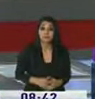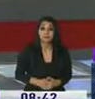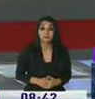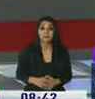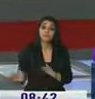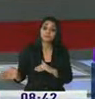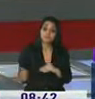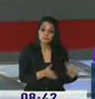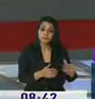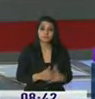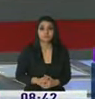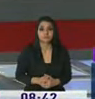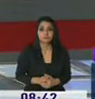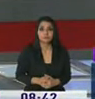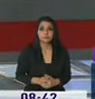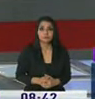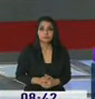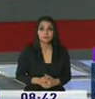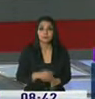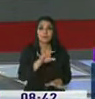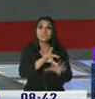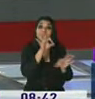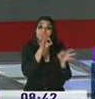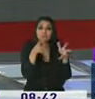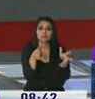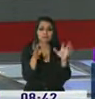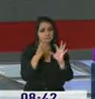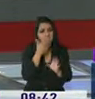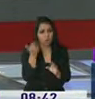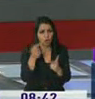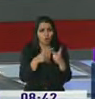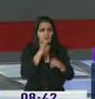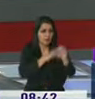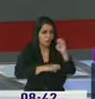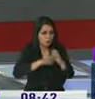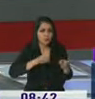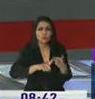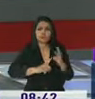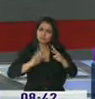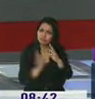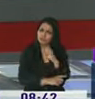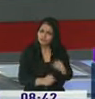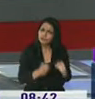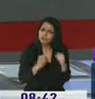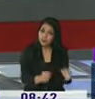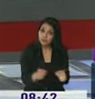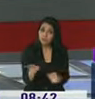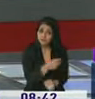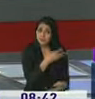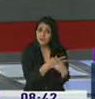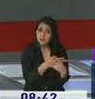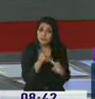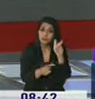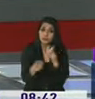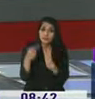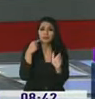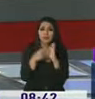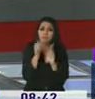Incrementar medidas, seleccionar mejor a los docentes, implementar castigos fuertes para personas que